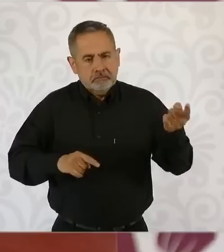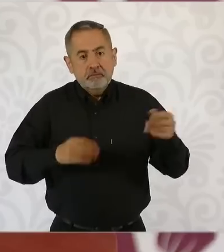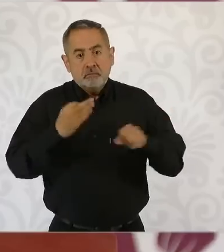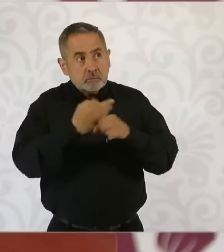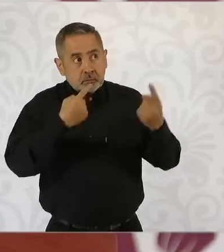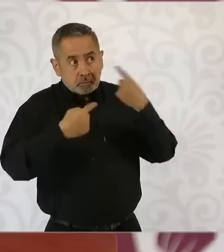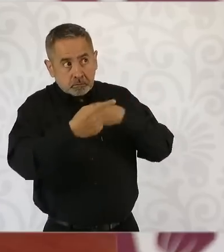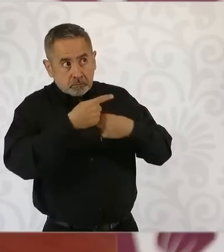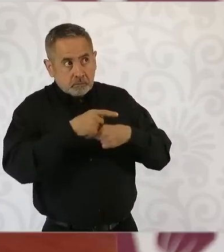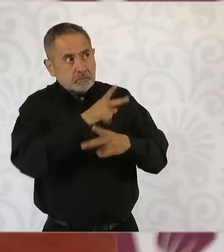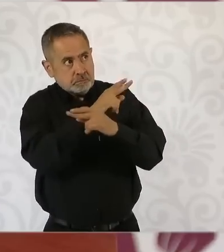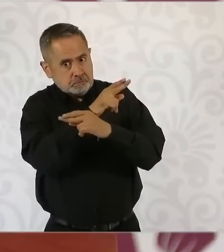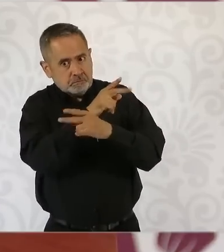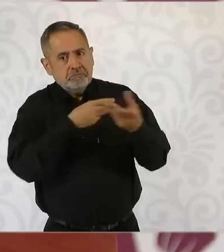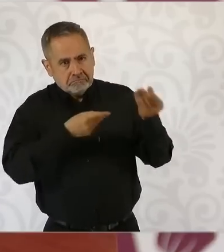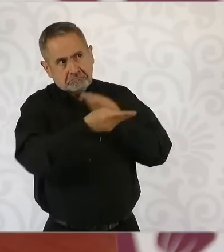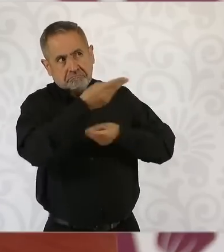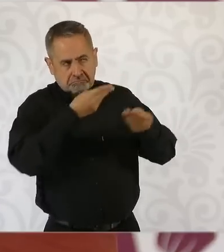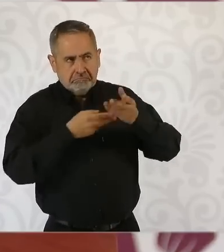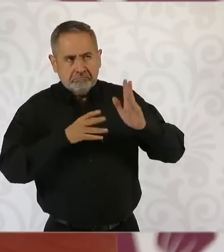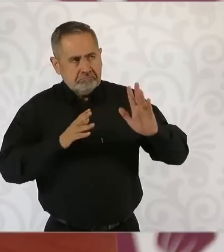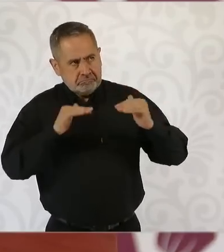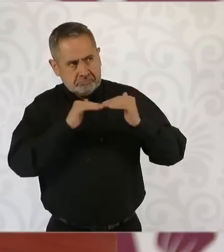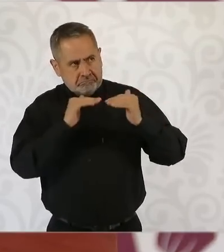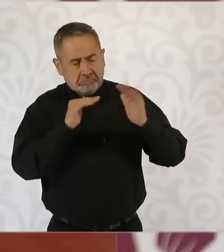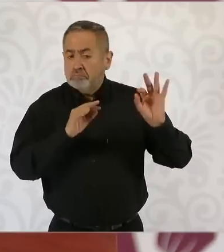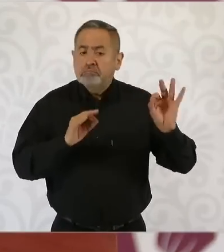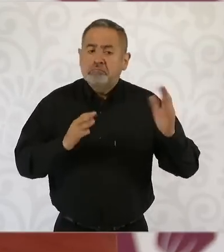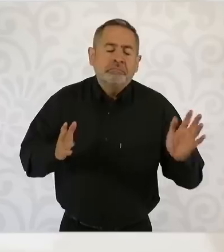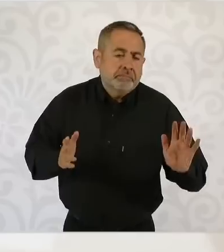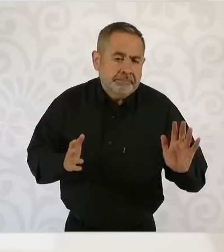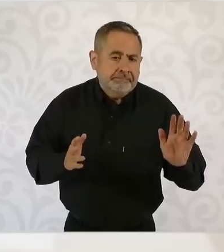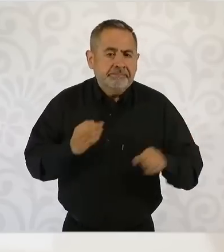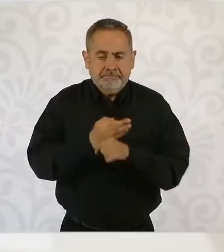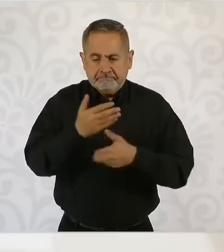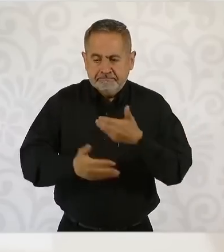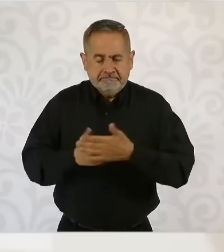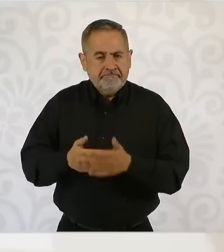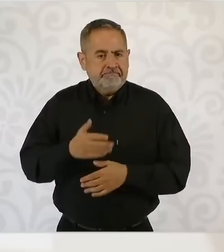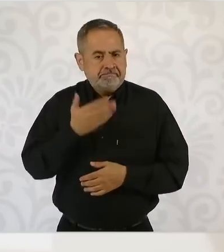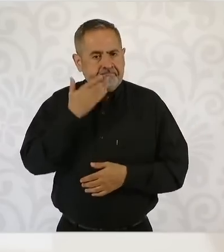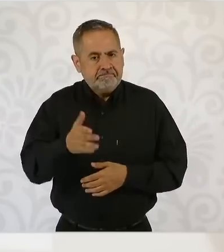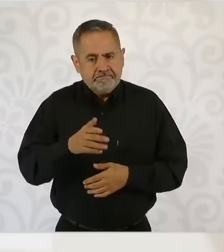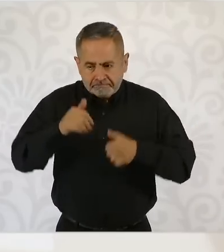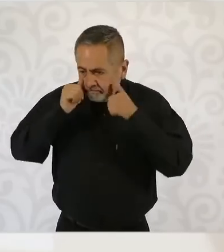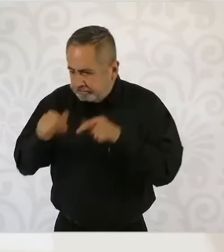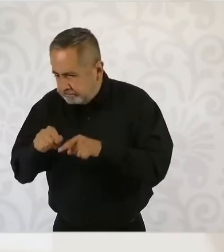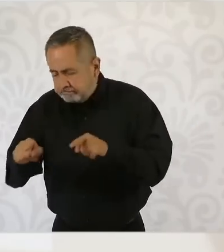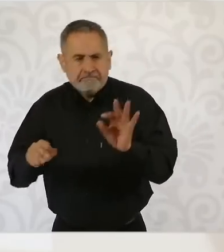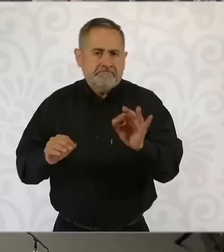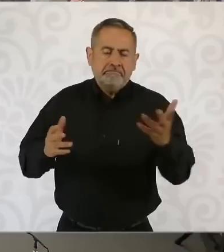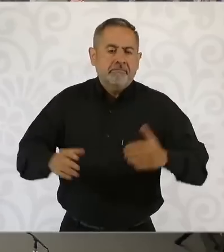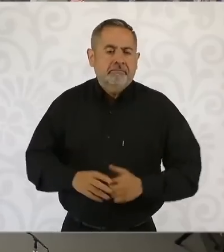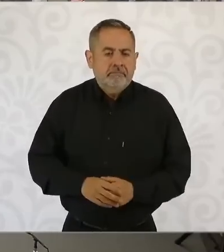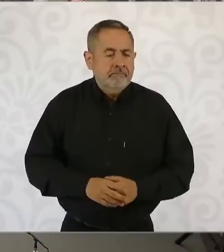una relación bilateral y pues se está reconociendo y atendiendo.